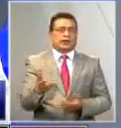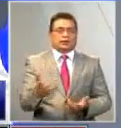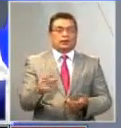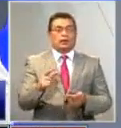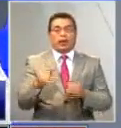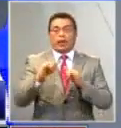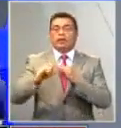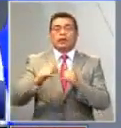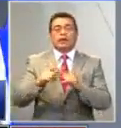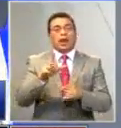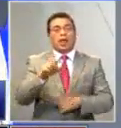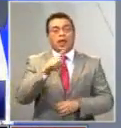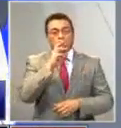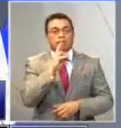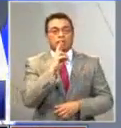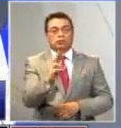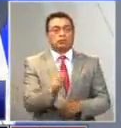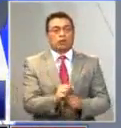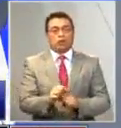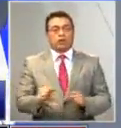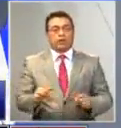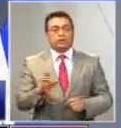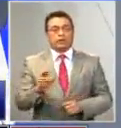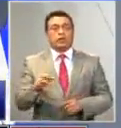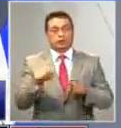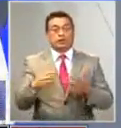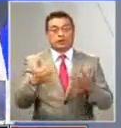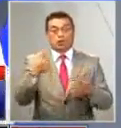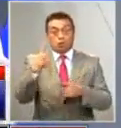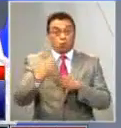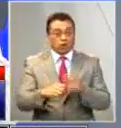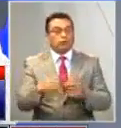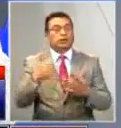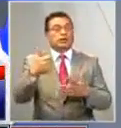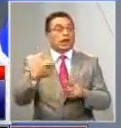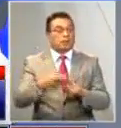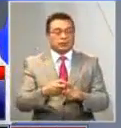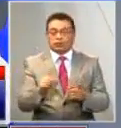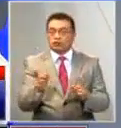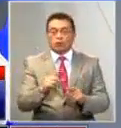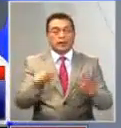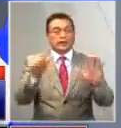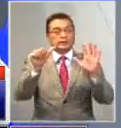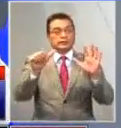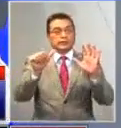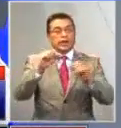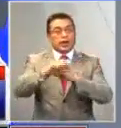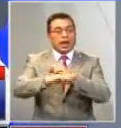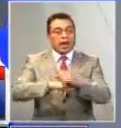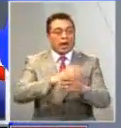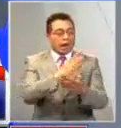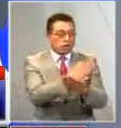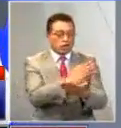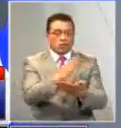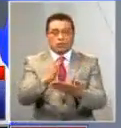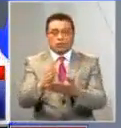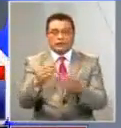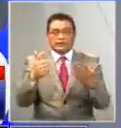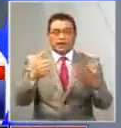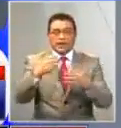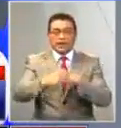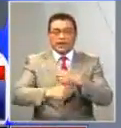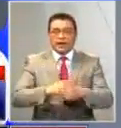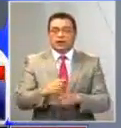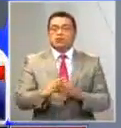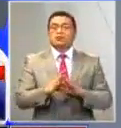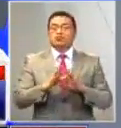que permitió, no durante un año, no durante seis meses, durante seis años a lo menos, que se produjeran estos hechos. Entonces,